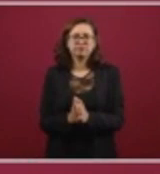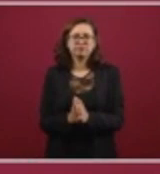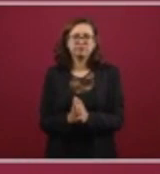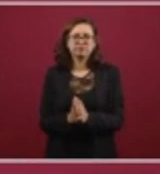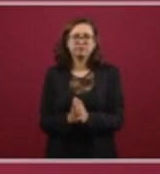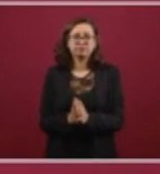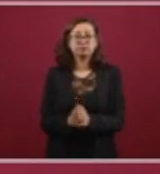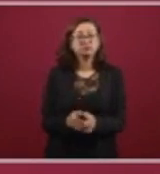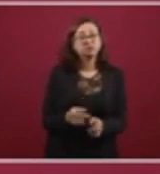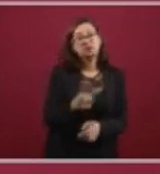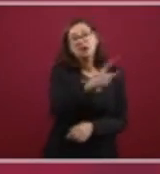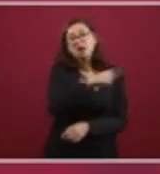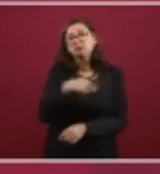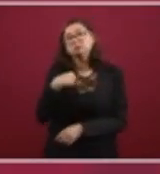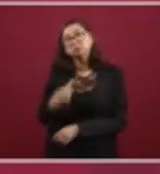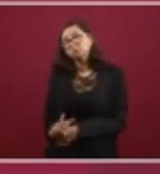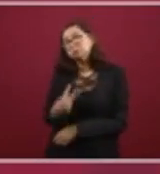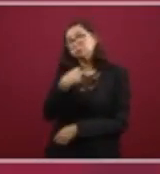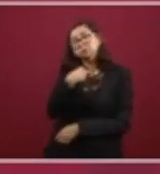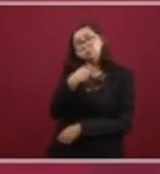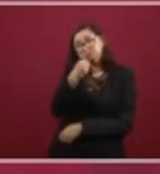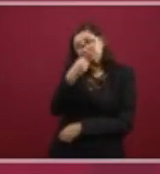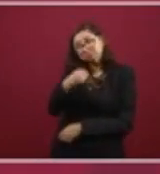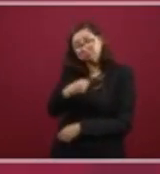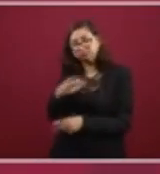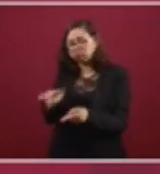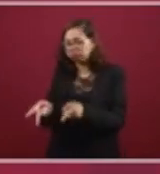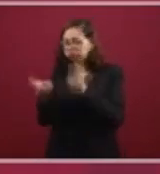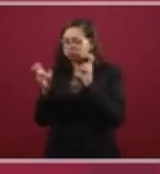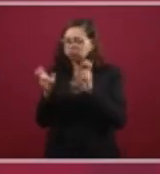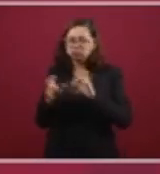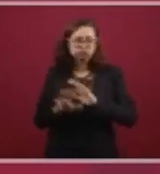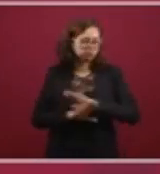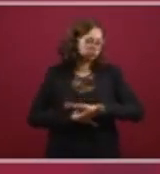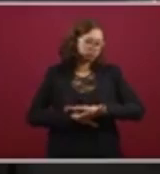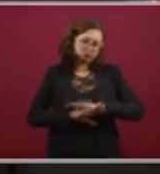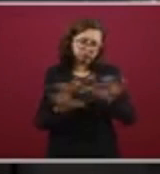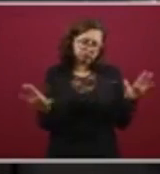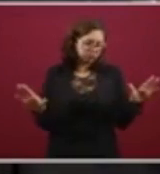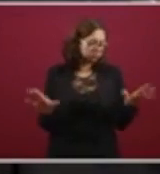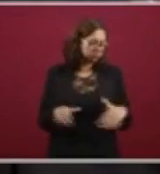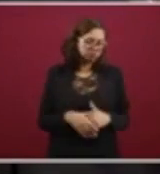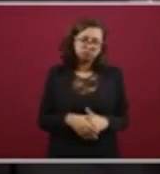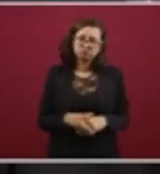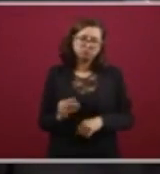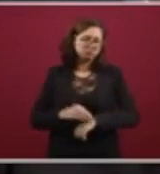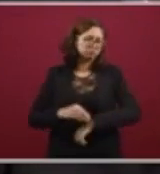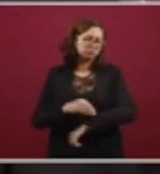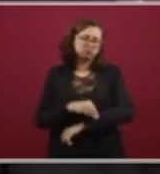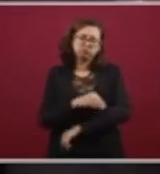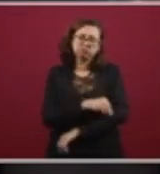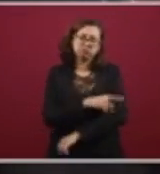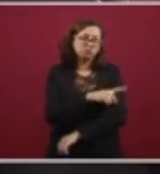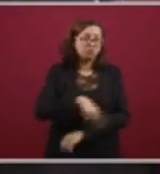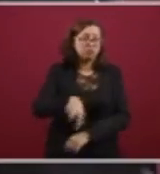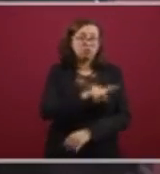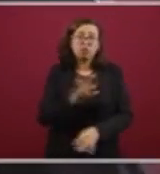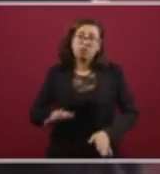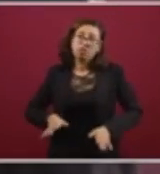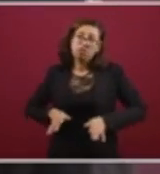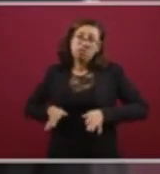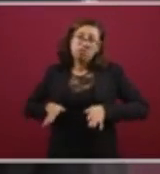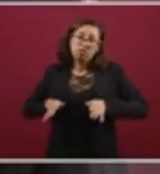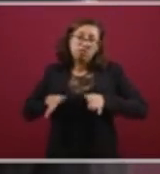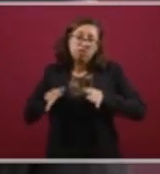ninguna justificación para dejarse enganchar